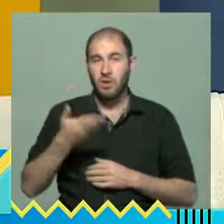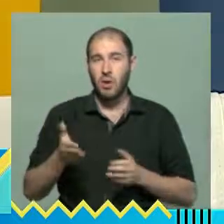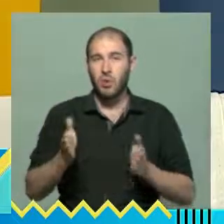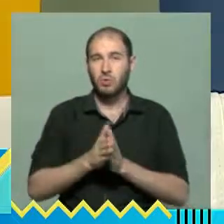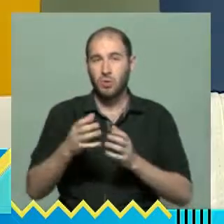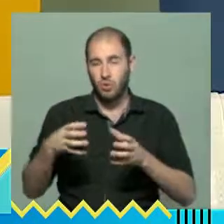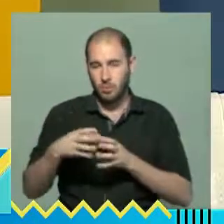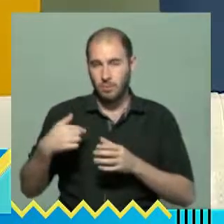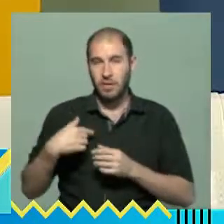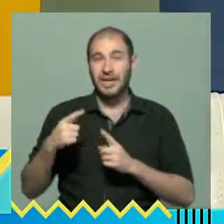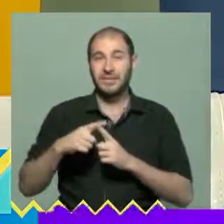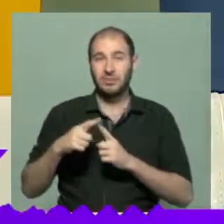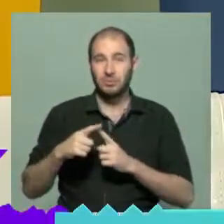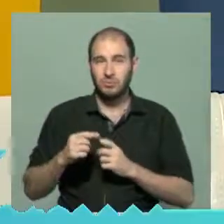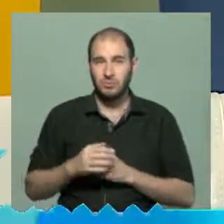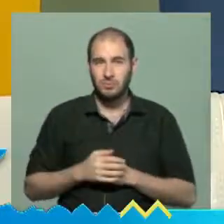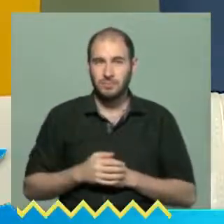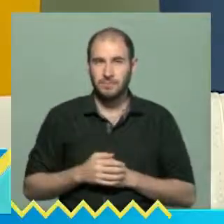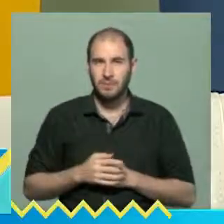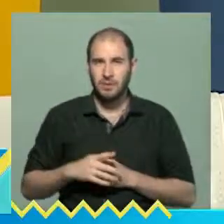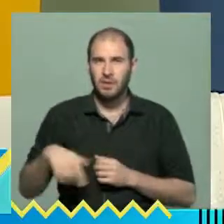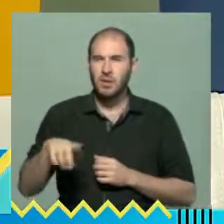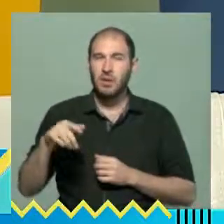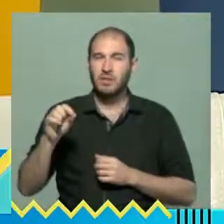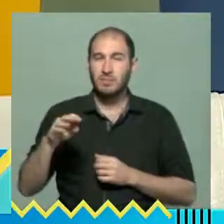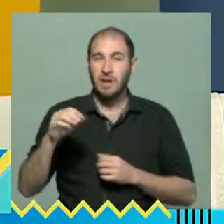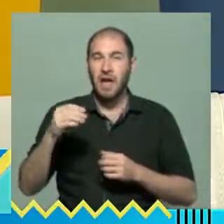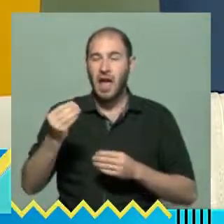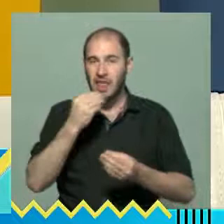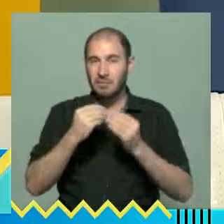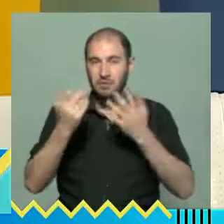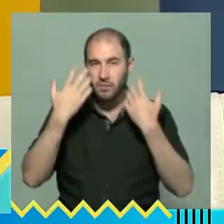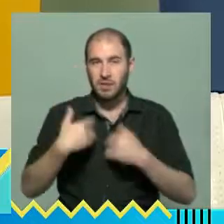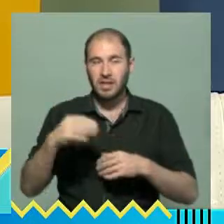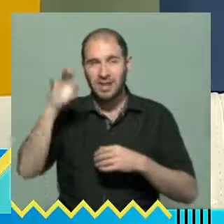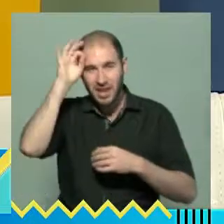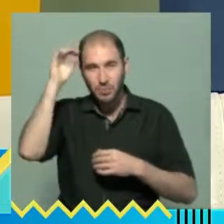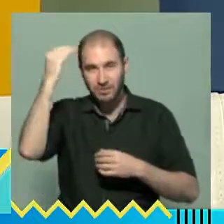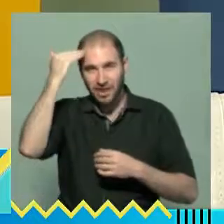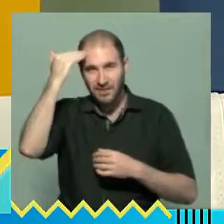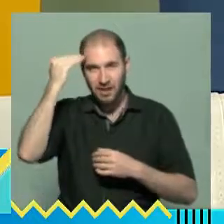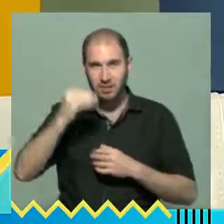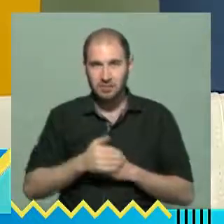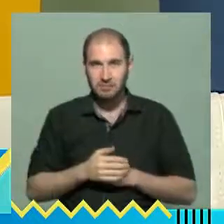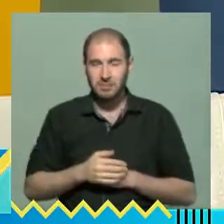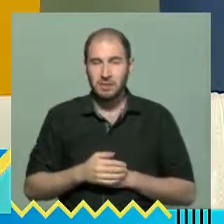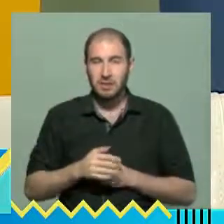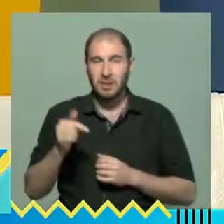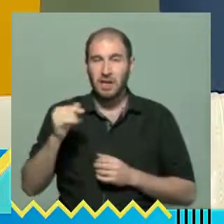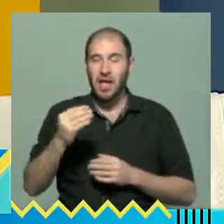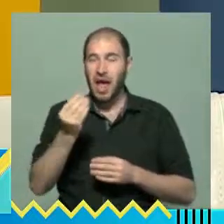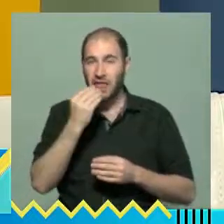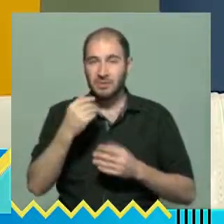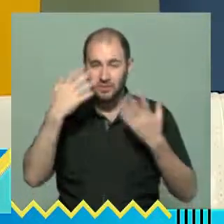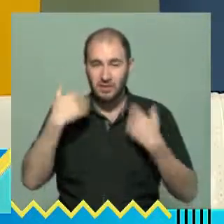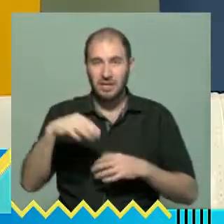gente de mi equipo del instituto en una webinar denominada Alimentación Fisiológica Neurocerebral, y como bajada de la alimentación